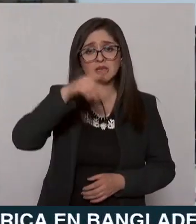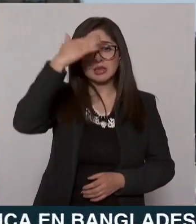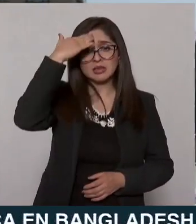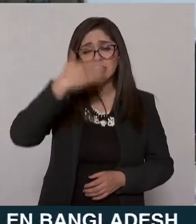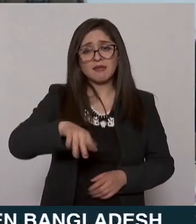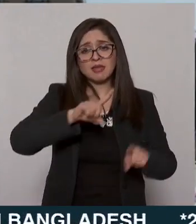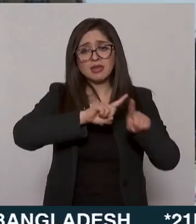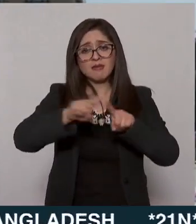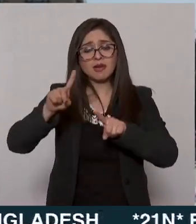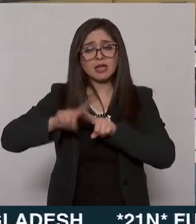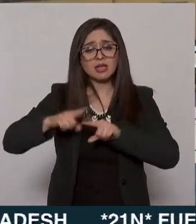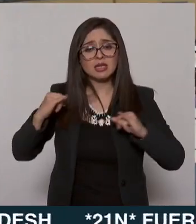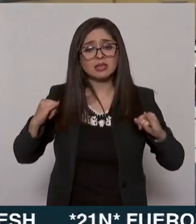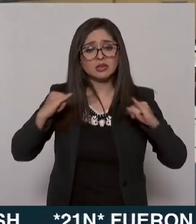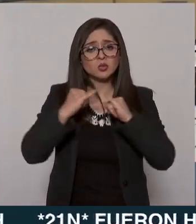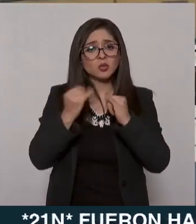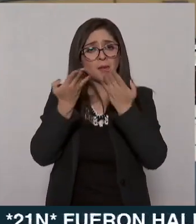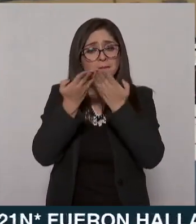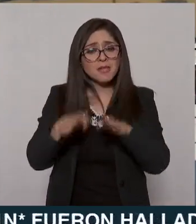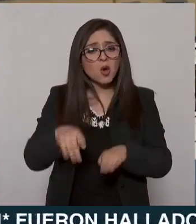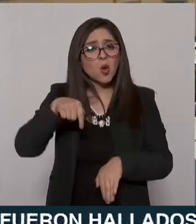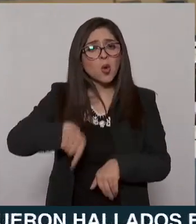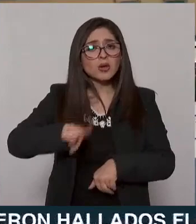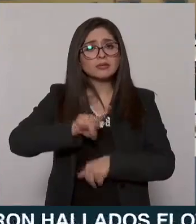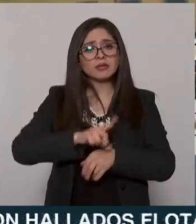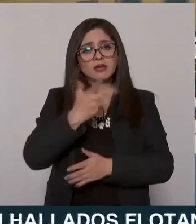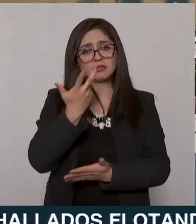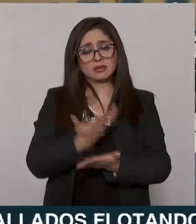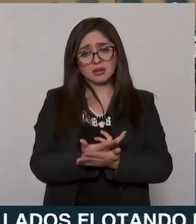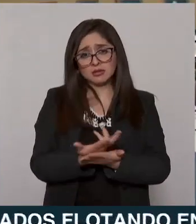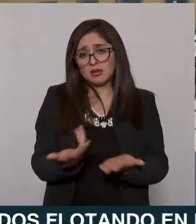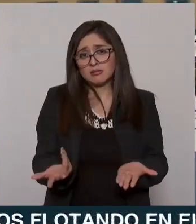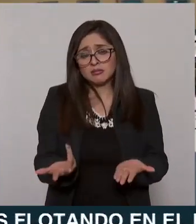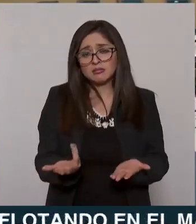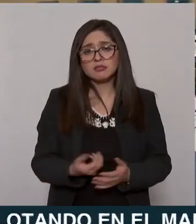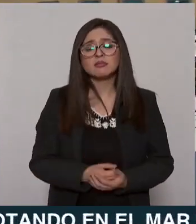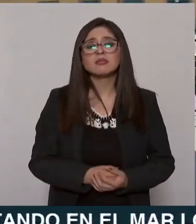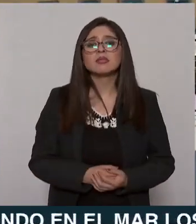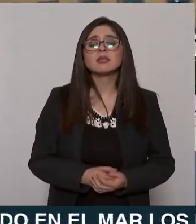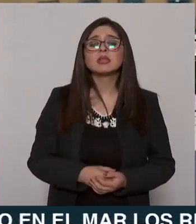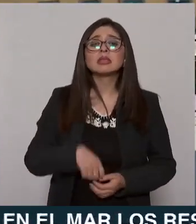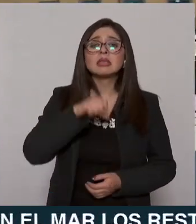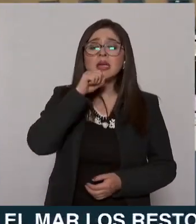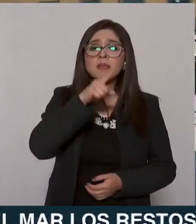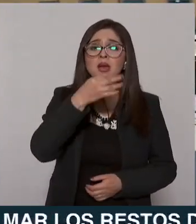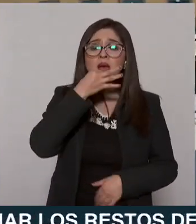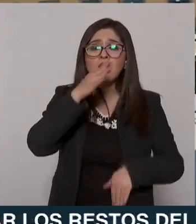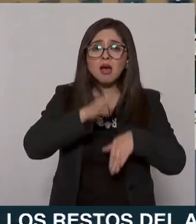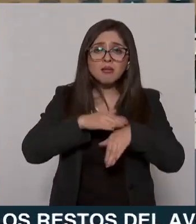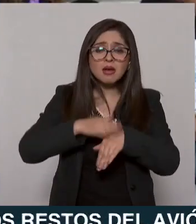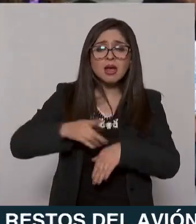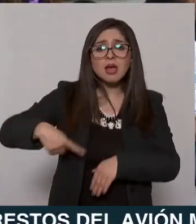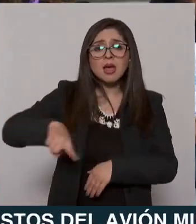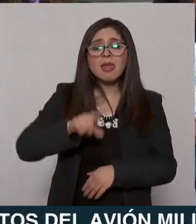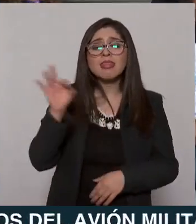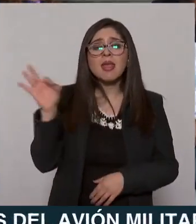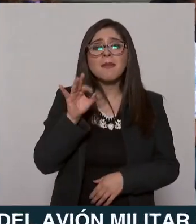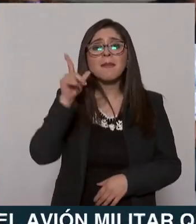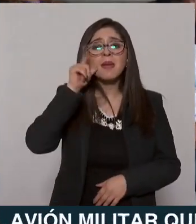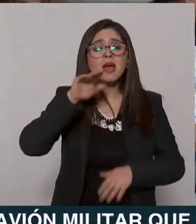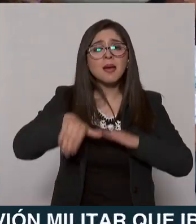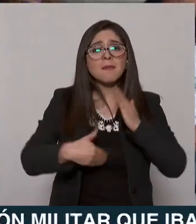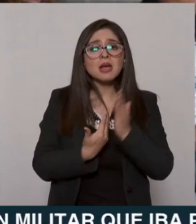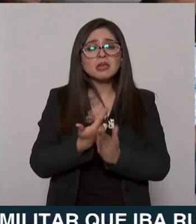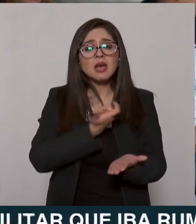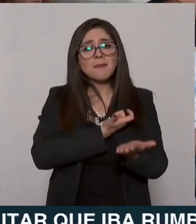bancarias día de asueto y se les comunicó que mañana en la mañana aparecerían sus pagos. También